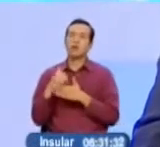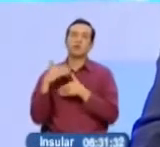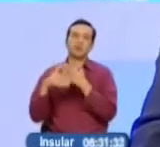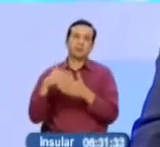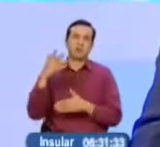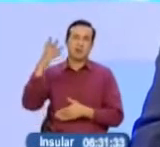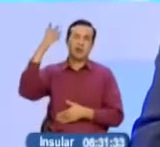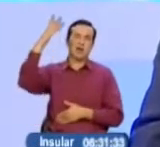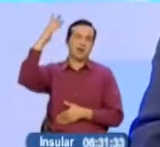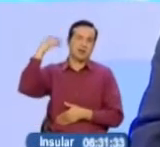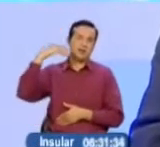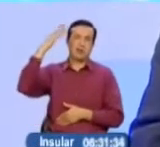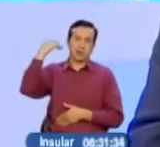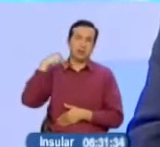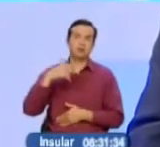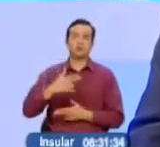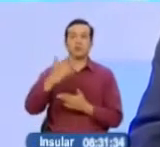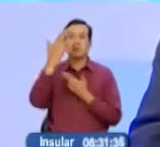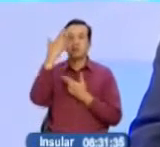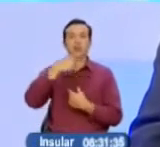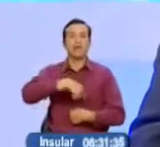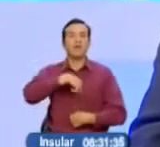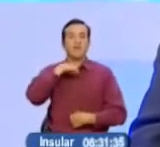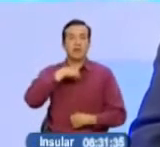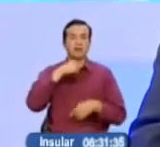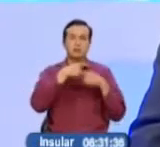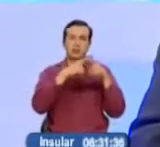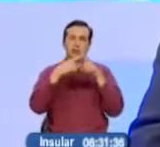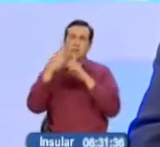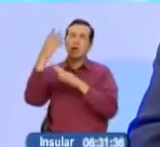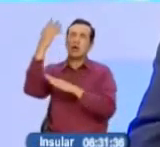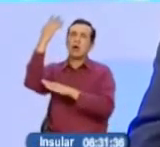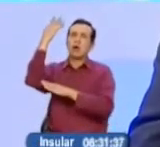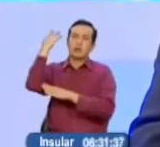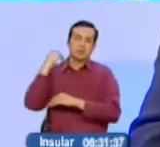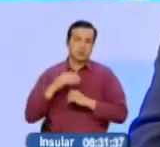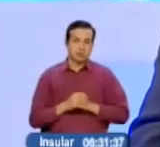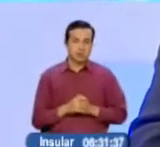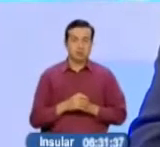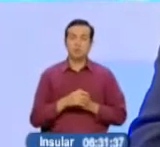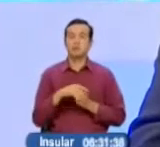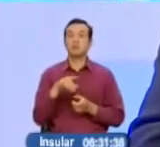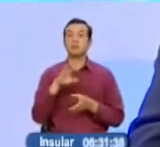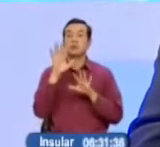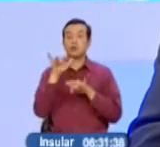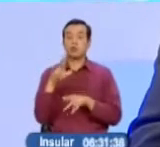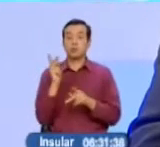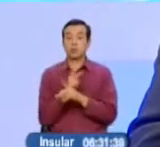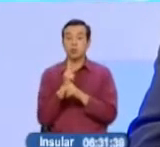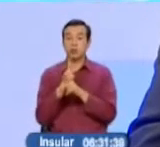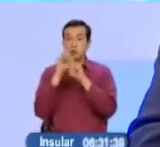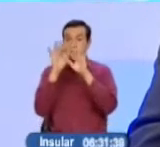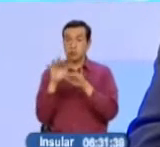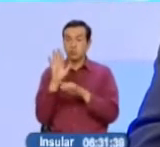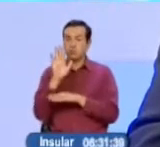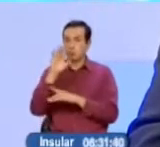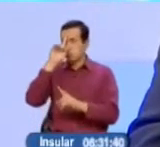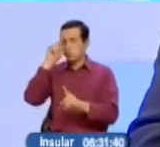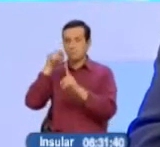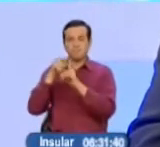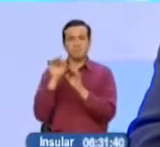educado las defensas civiles en en las décadas pasadas, ¿no? La Secretaría de Gestión de Riesgos tiene también como una